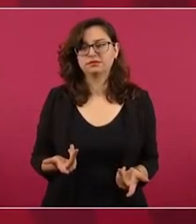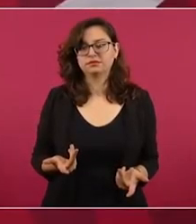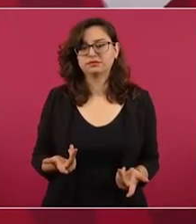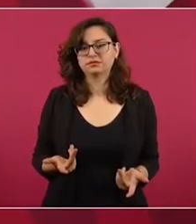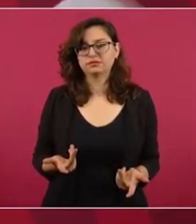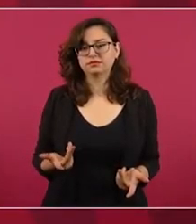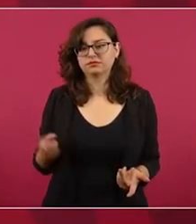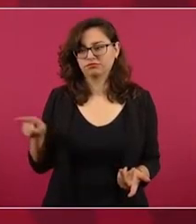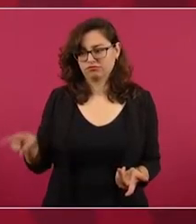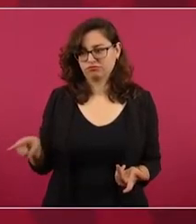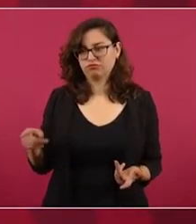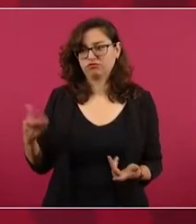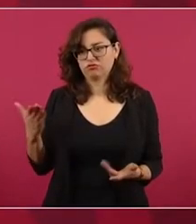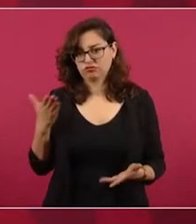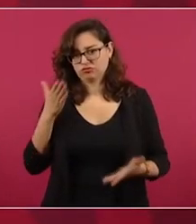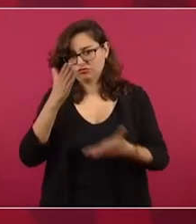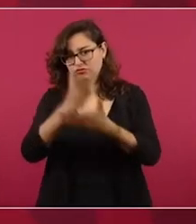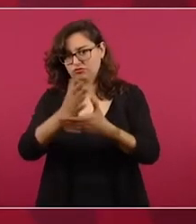Vas